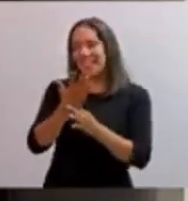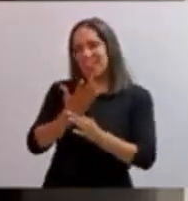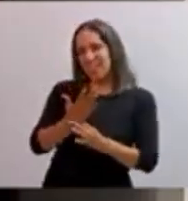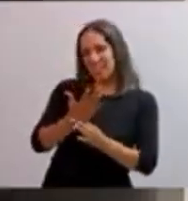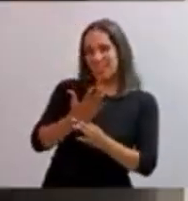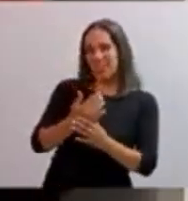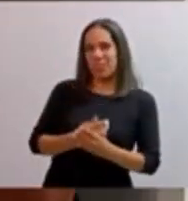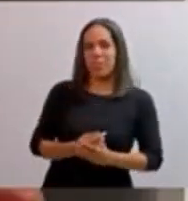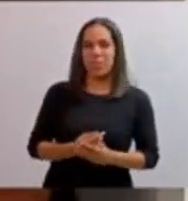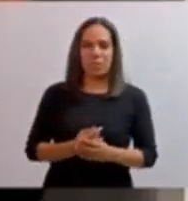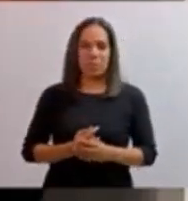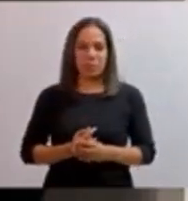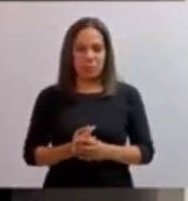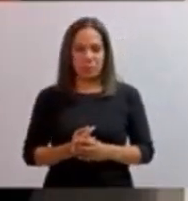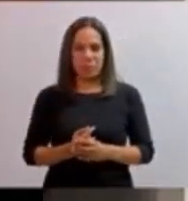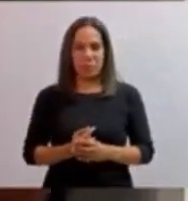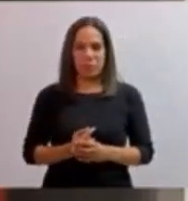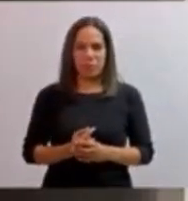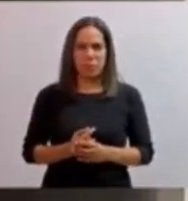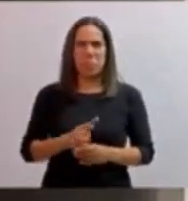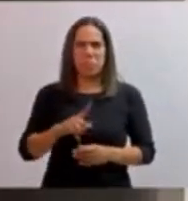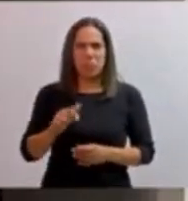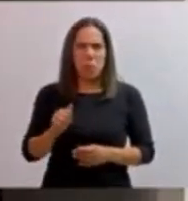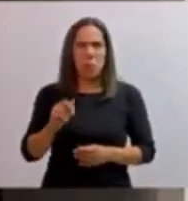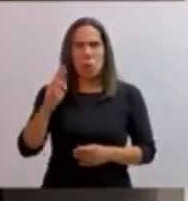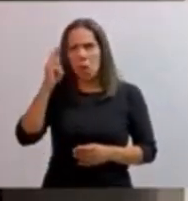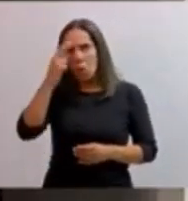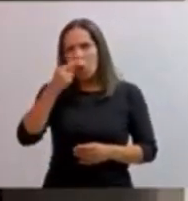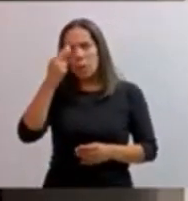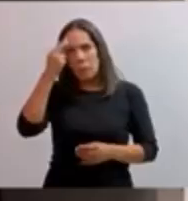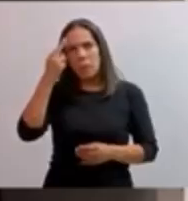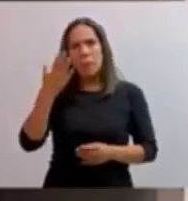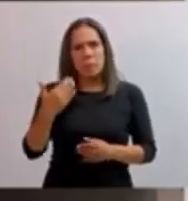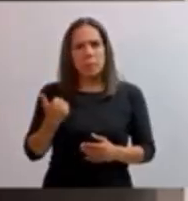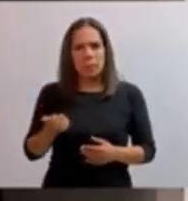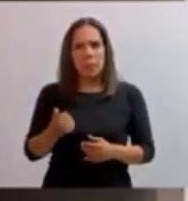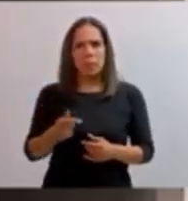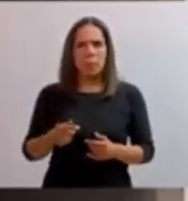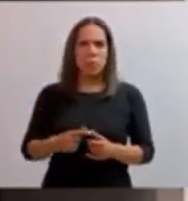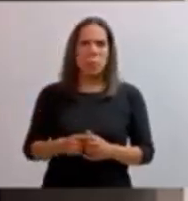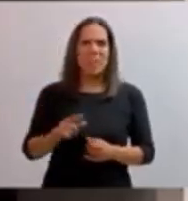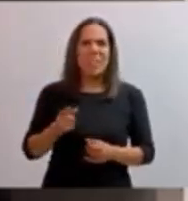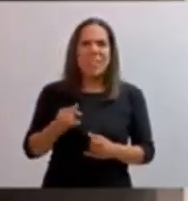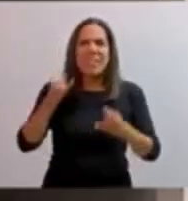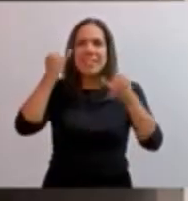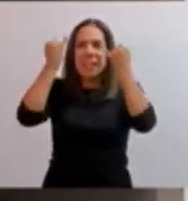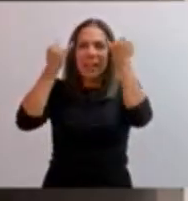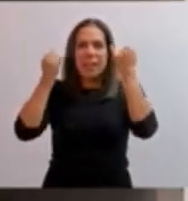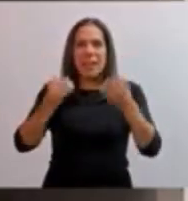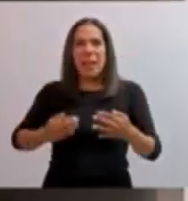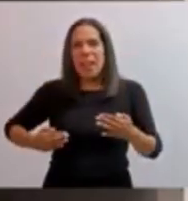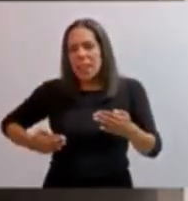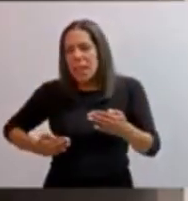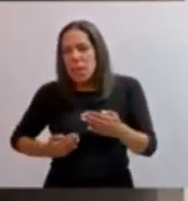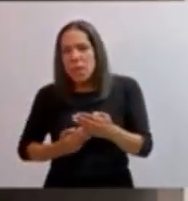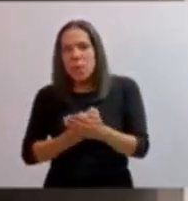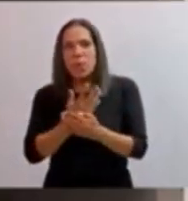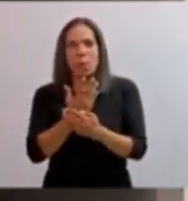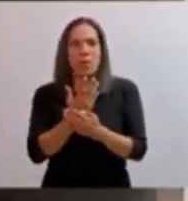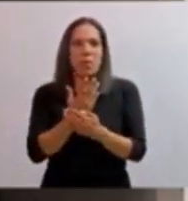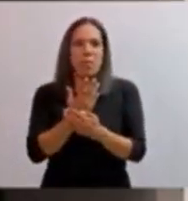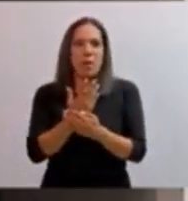siguiendo posteriormente puedan plantear también sus percepciones, esta idea de la creación de ambientes de